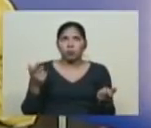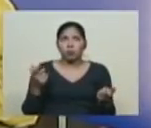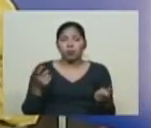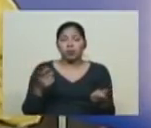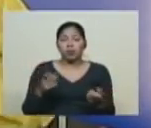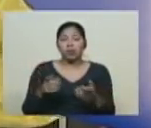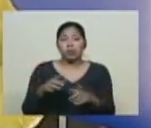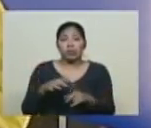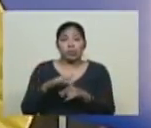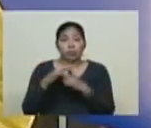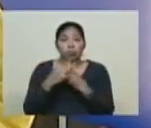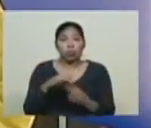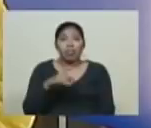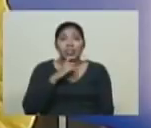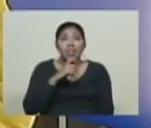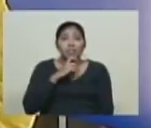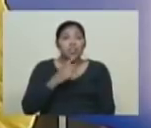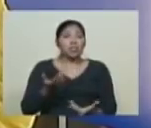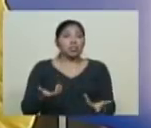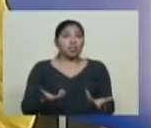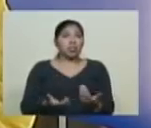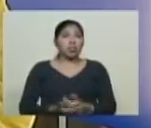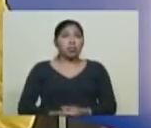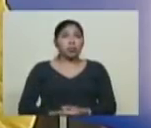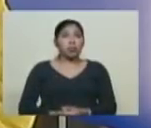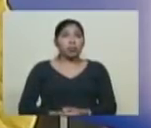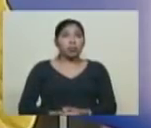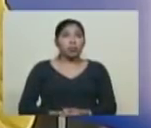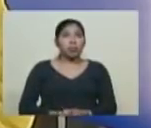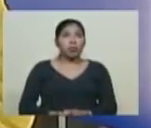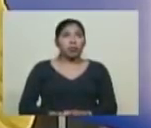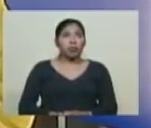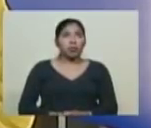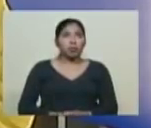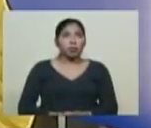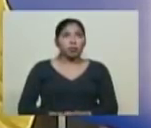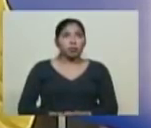muy difícil donde el petróleo se nos vino a 20.